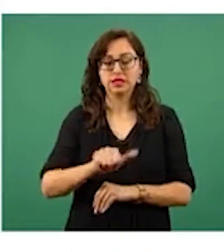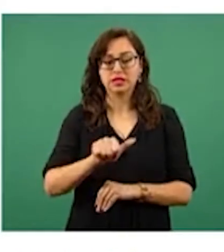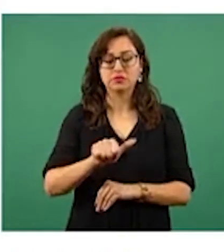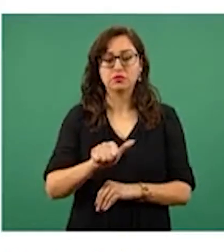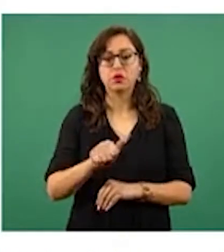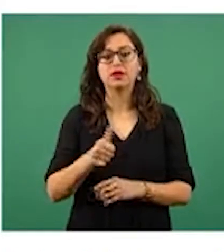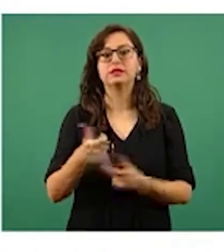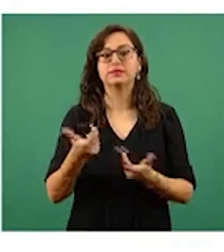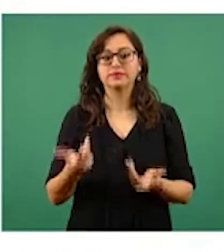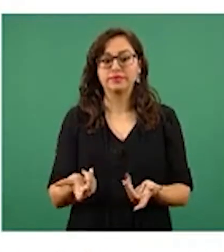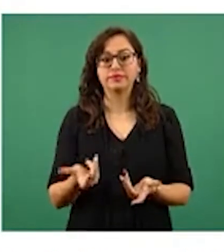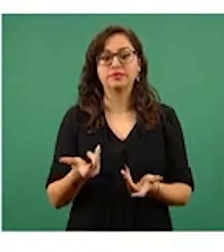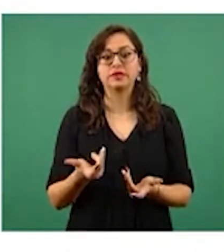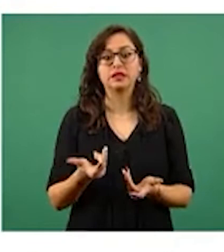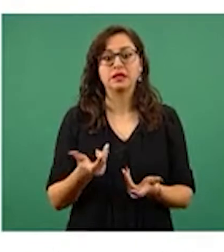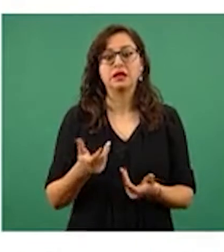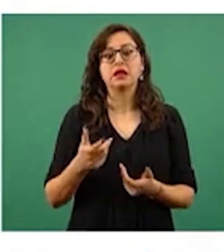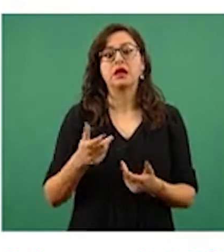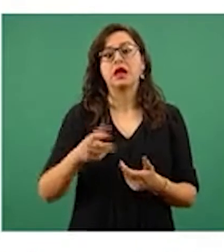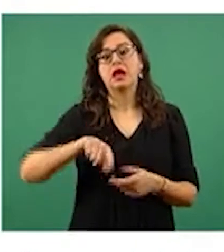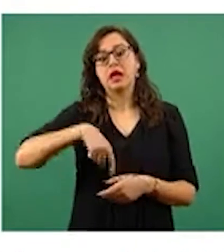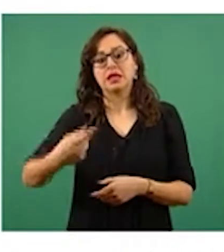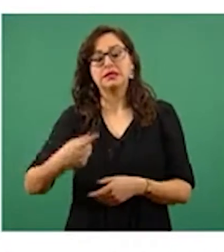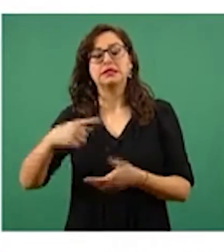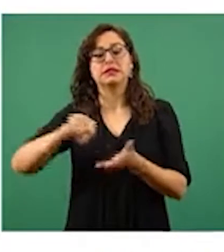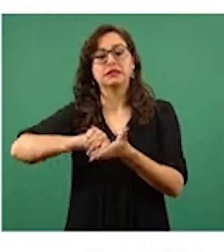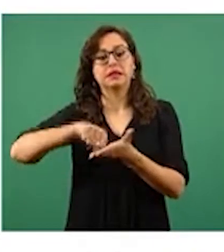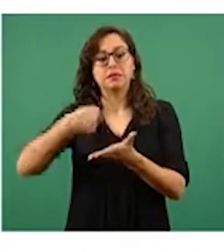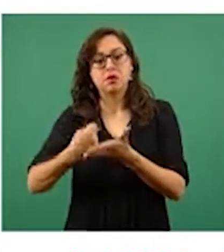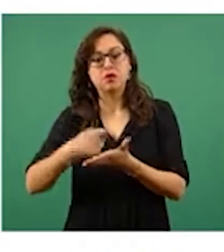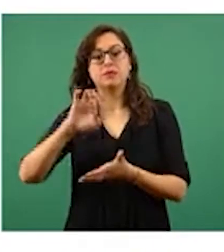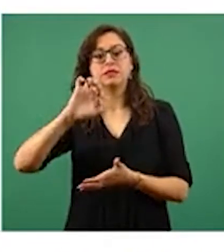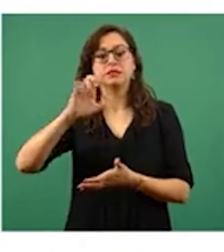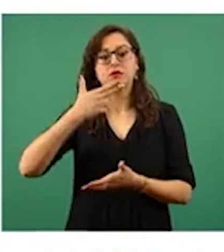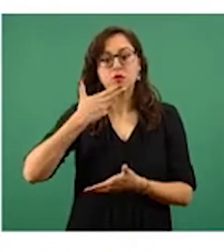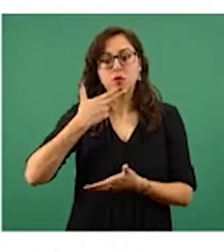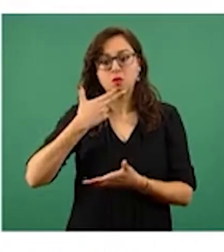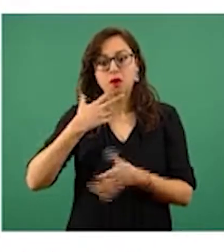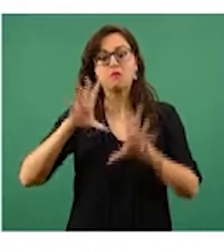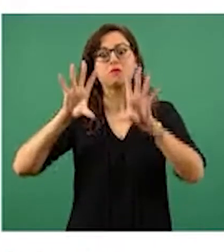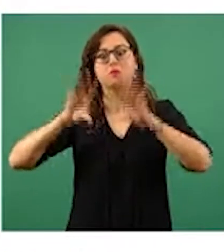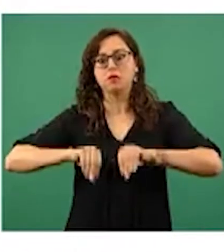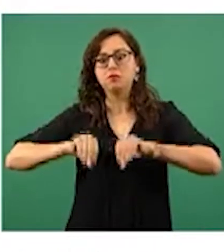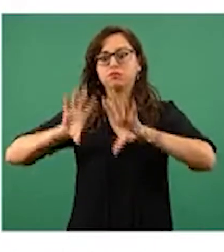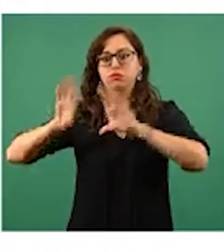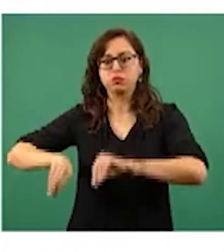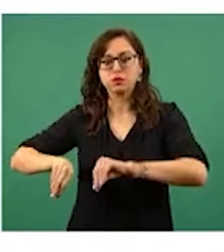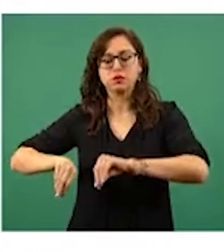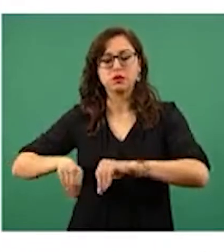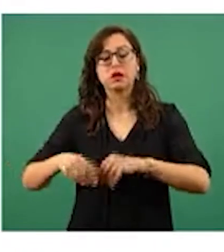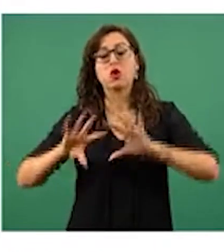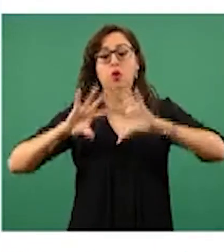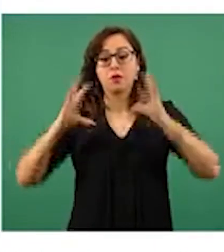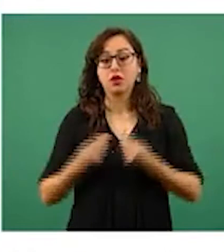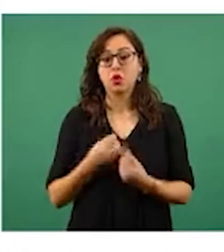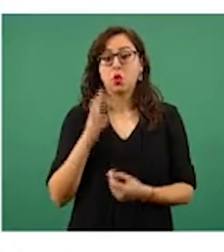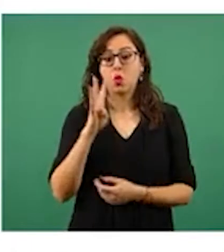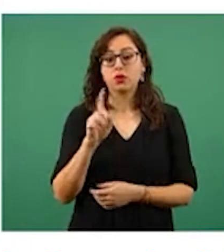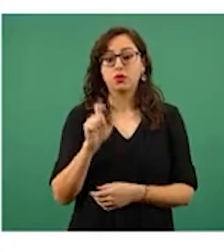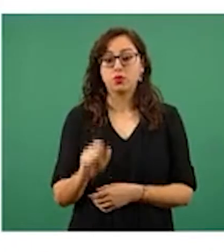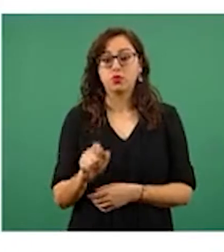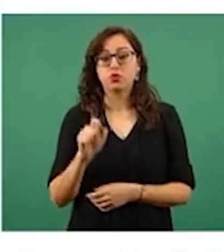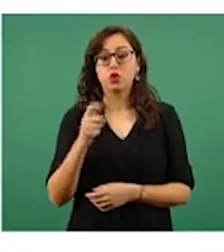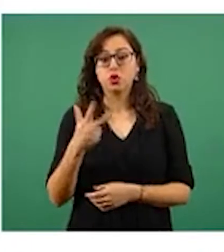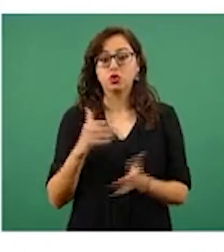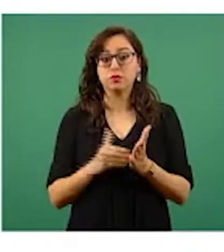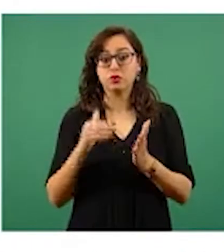lo verde quiere decir que estaba energizado. Luego perdimos Tamaulipas y Chihuahua con 4.8 millones de usuarios. Eso fue a las